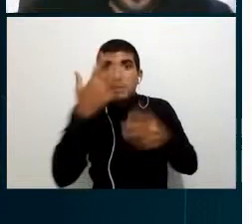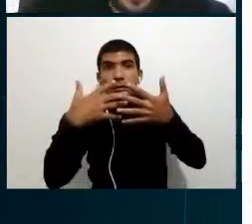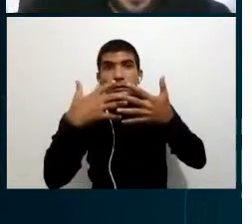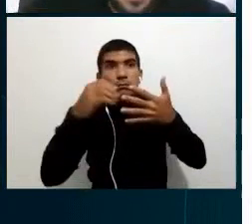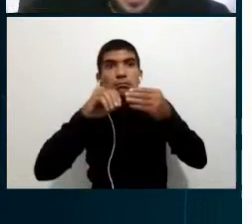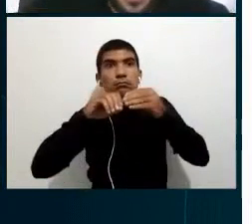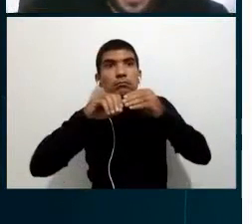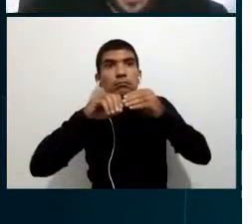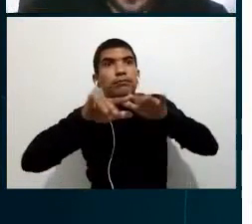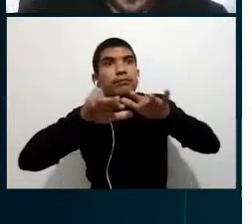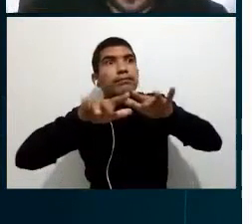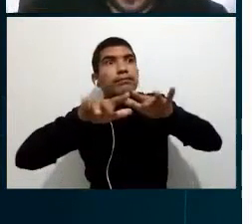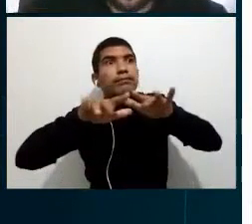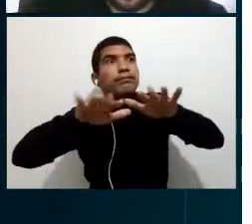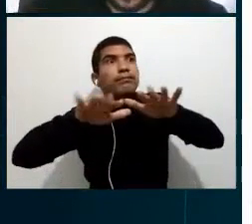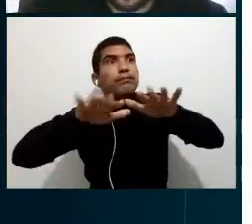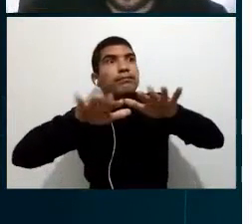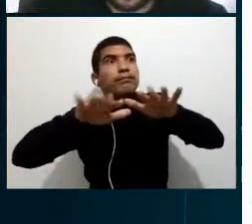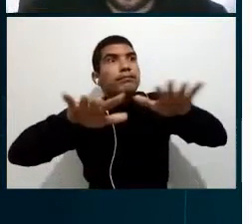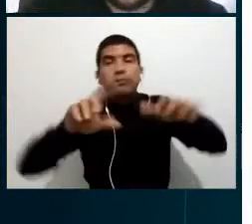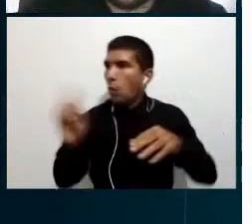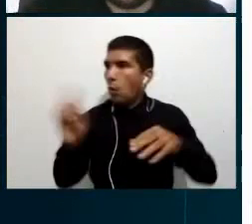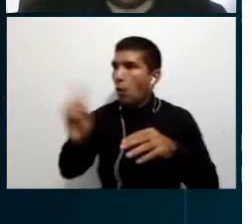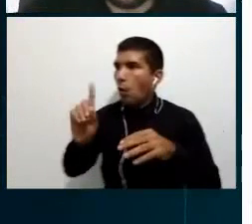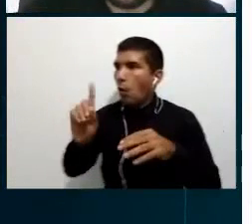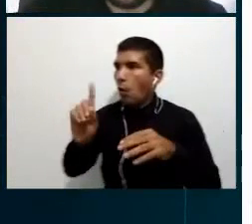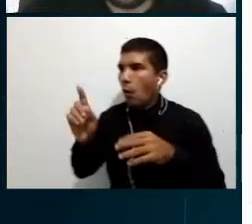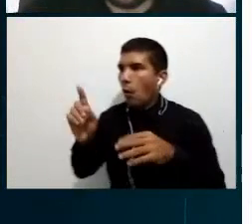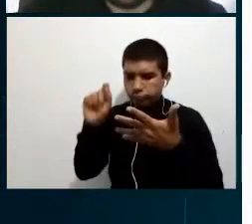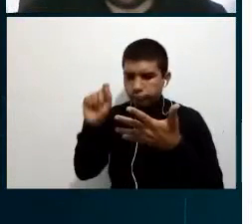que las selladuras